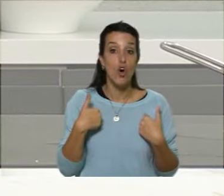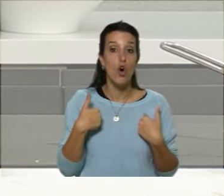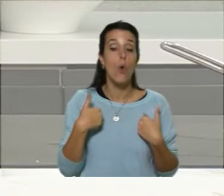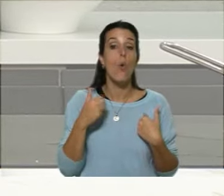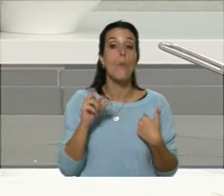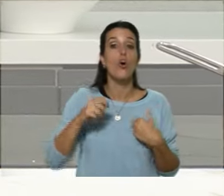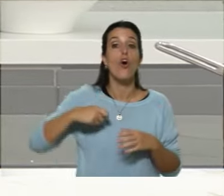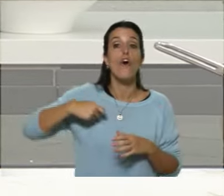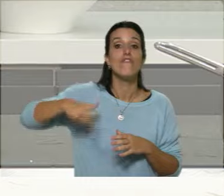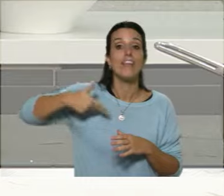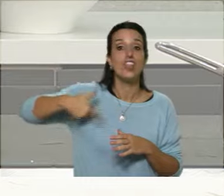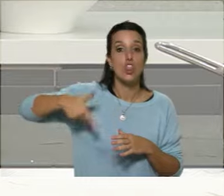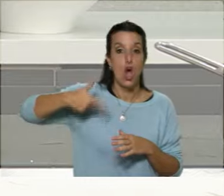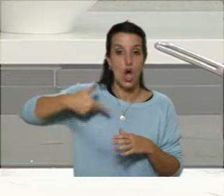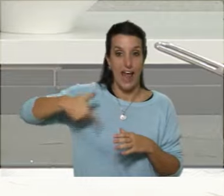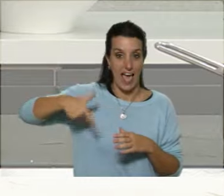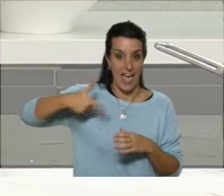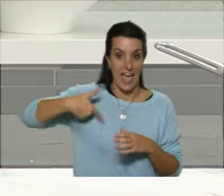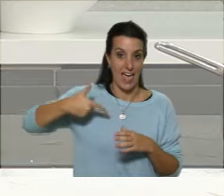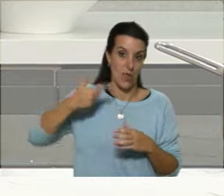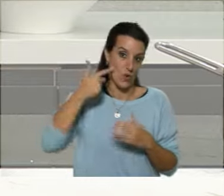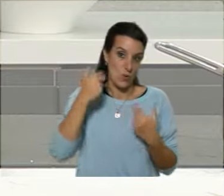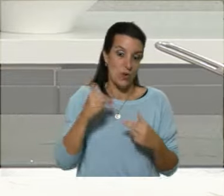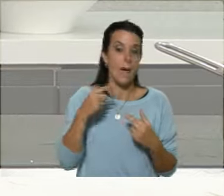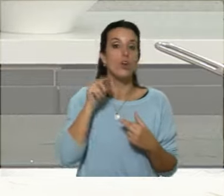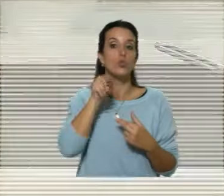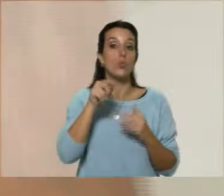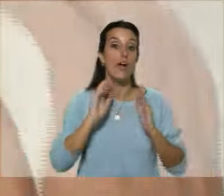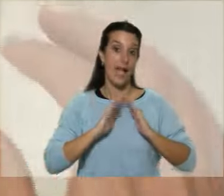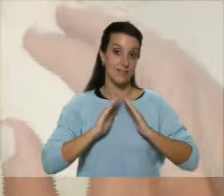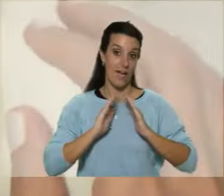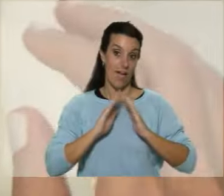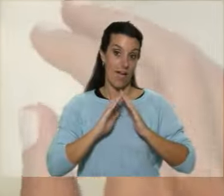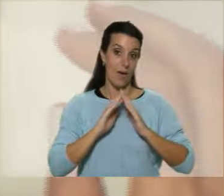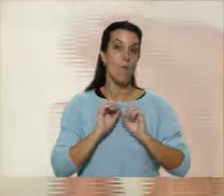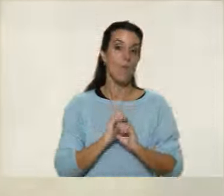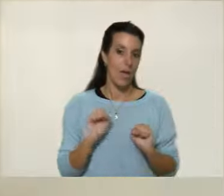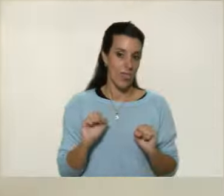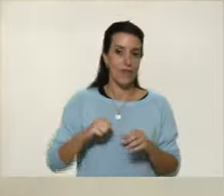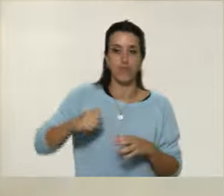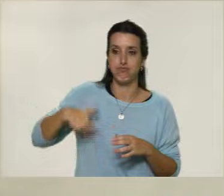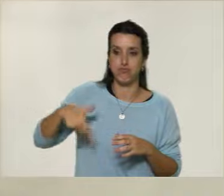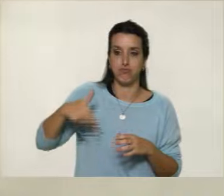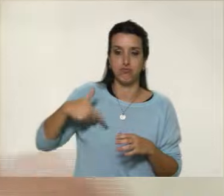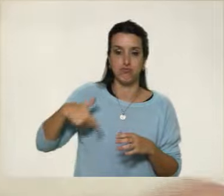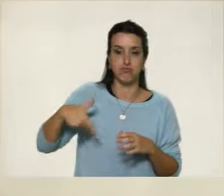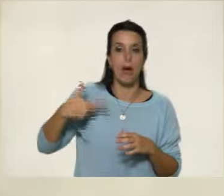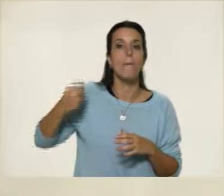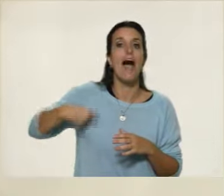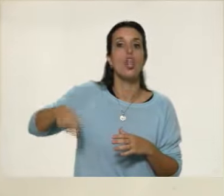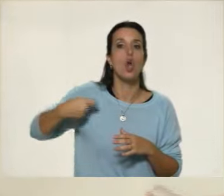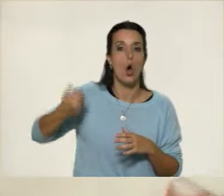con batidora para darle un poquito más de punchi, porque viste que nunca lo usamos. Pero vos en tu casa lo podés hacer a mano, que también está